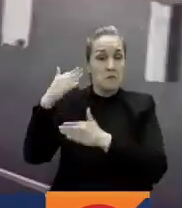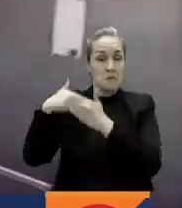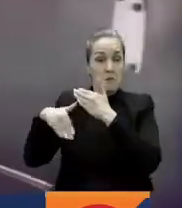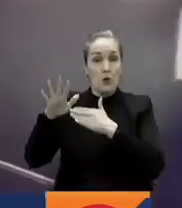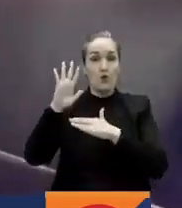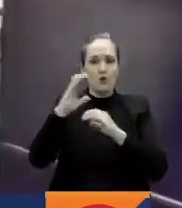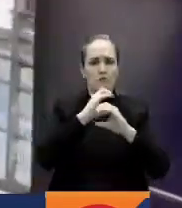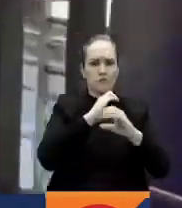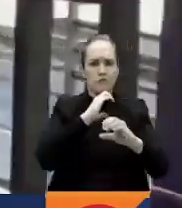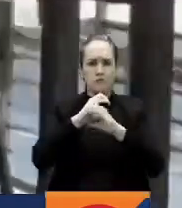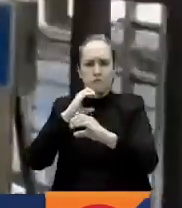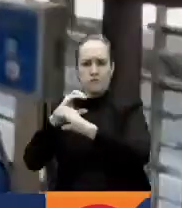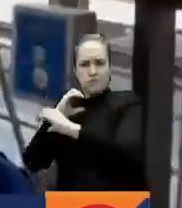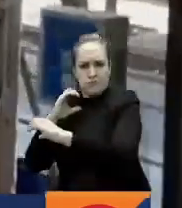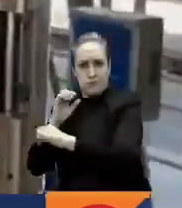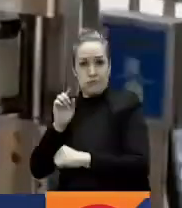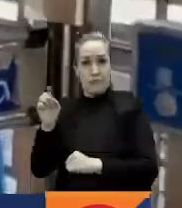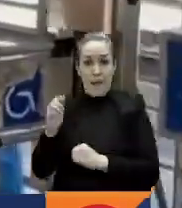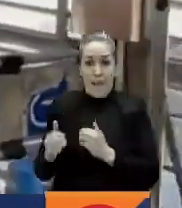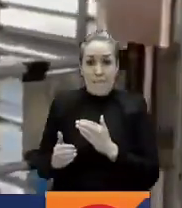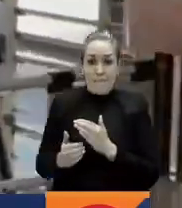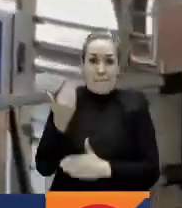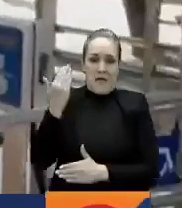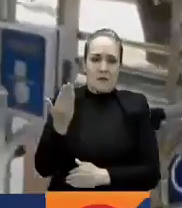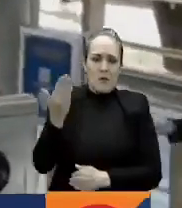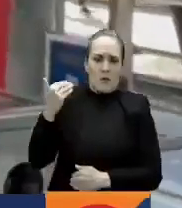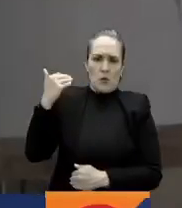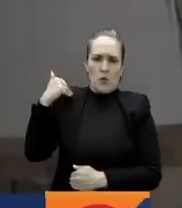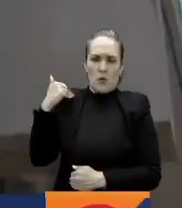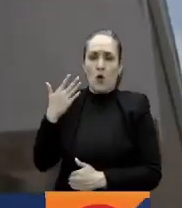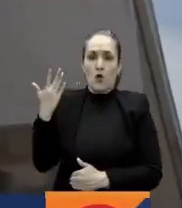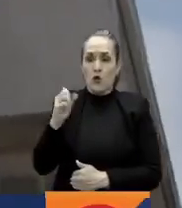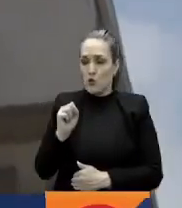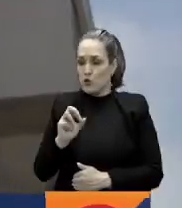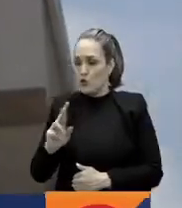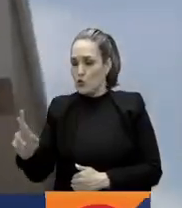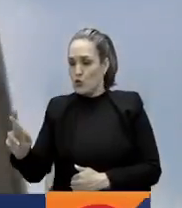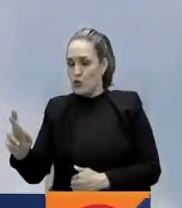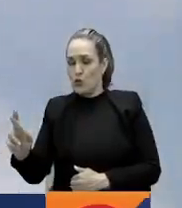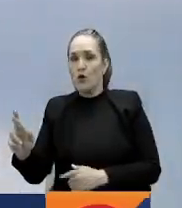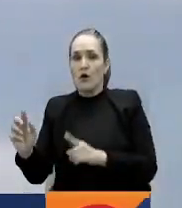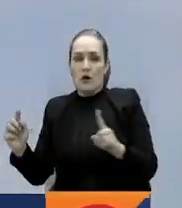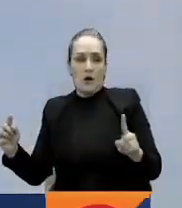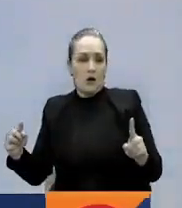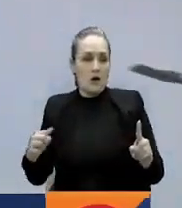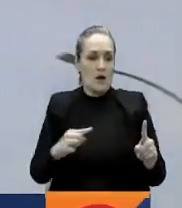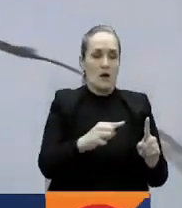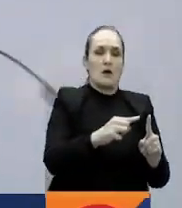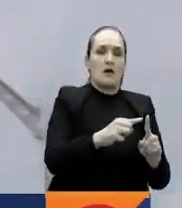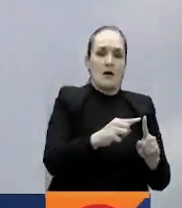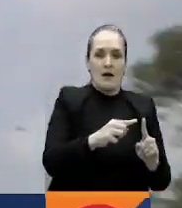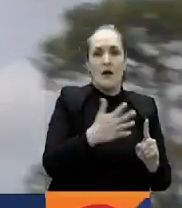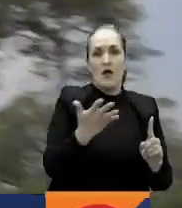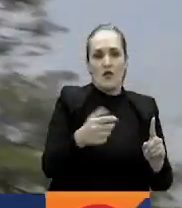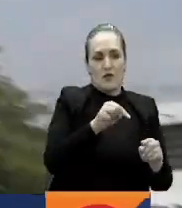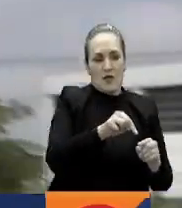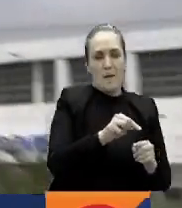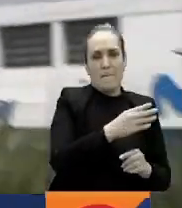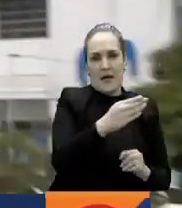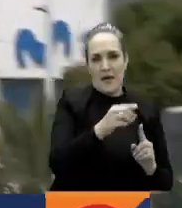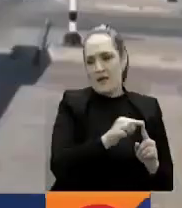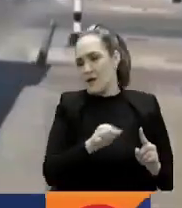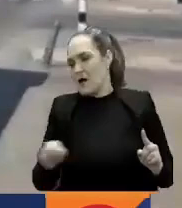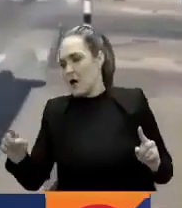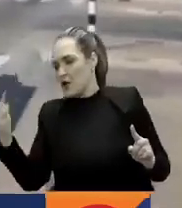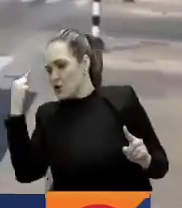en Barranquilla, Transmetro, inició sus operaciones conectando desde el sur con Soledad y hacia el norte con Puerto Colombia, eje central a